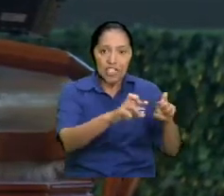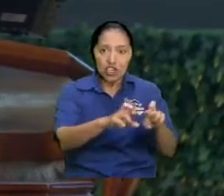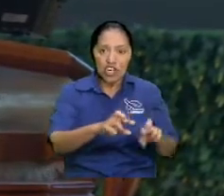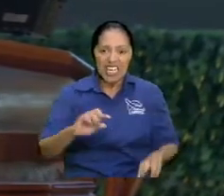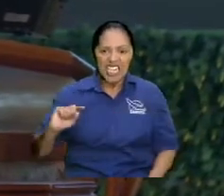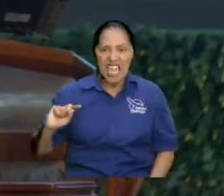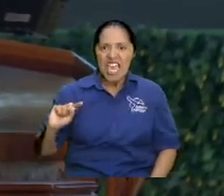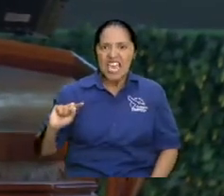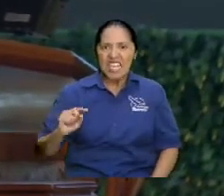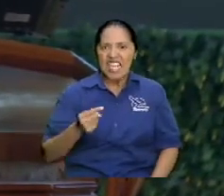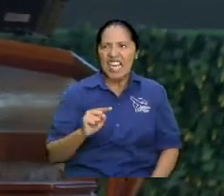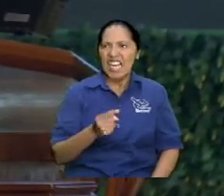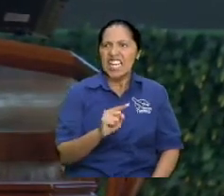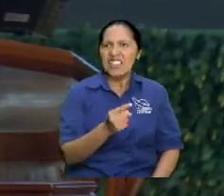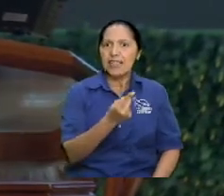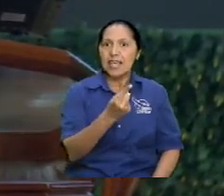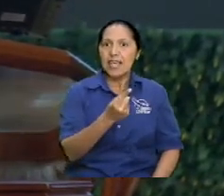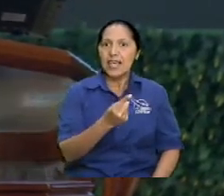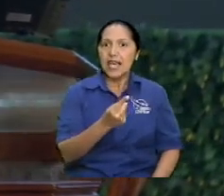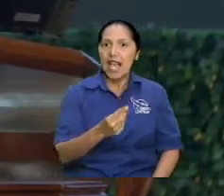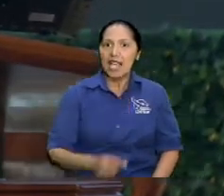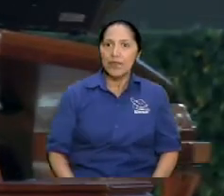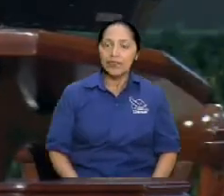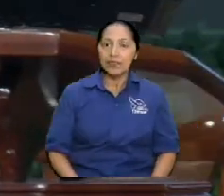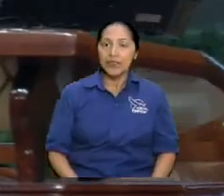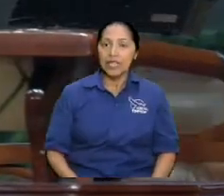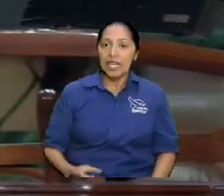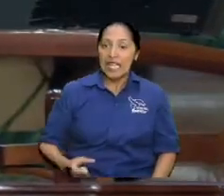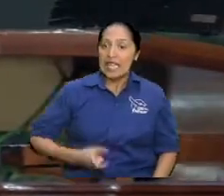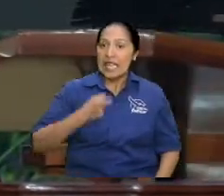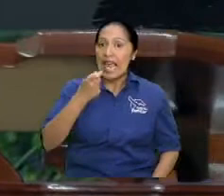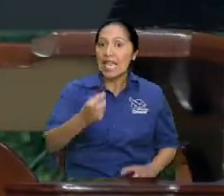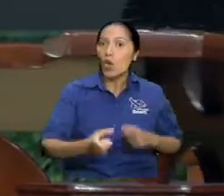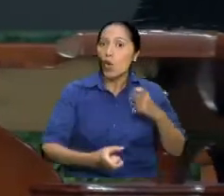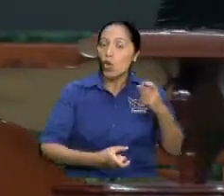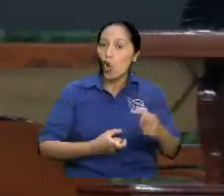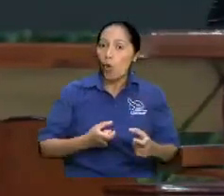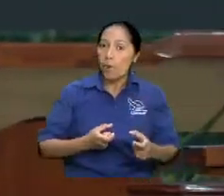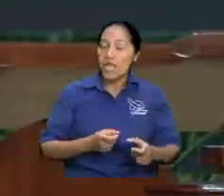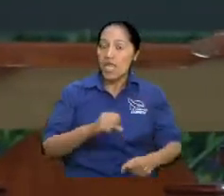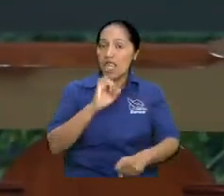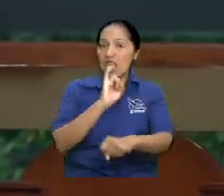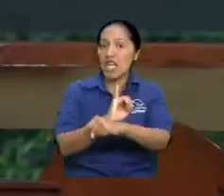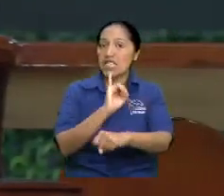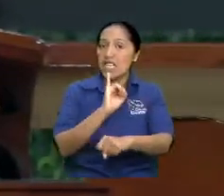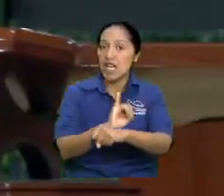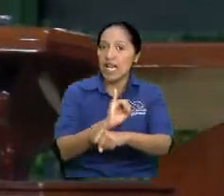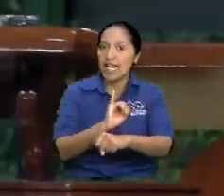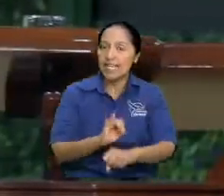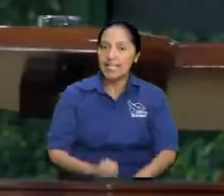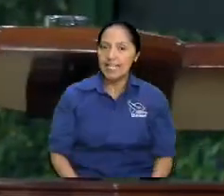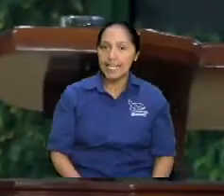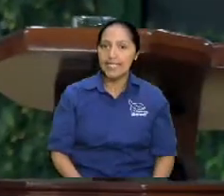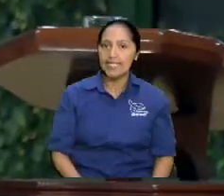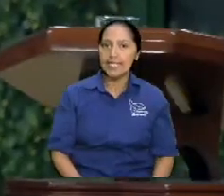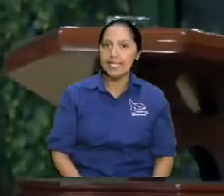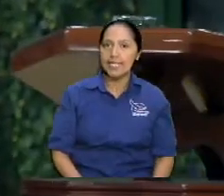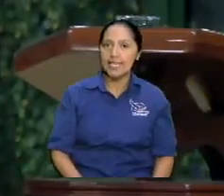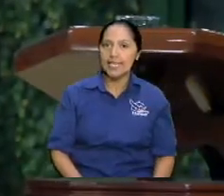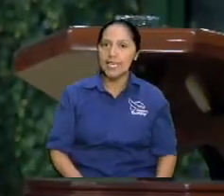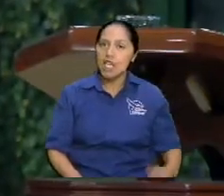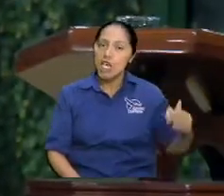y de sus congregantes, porque le están metiendo en la cabeza, supuestamente, a la gente ideas